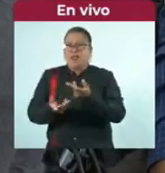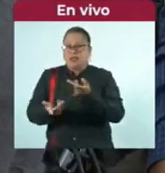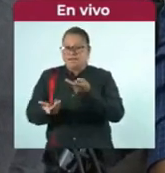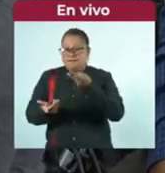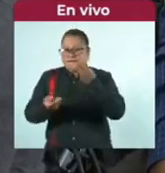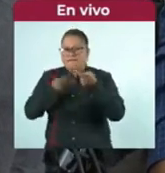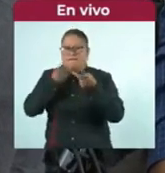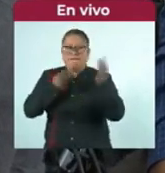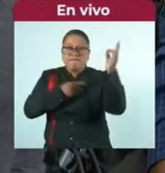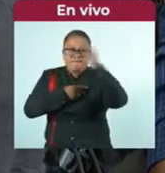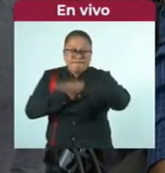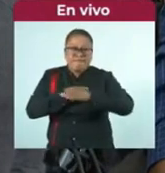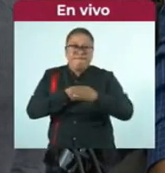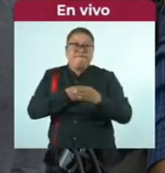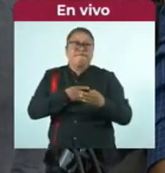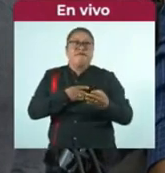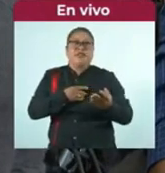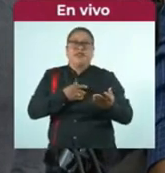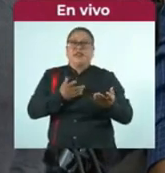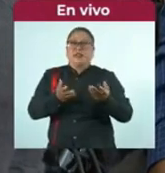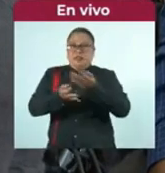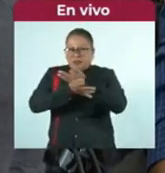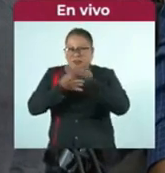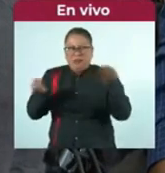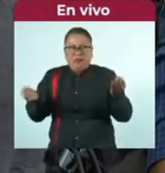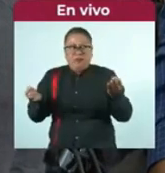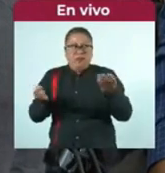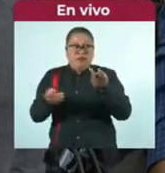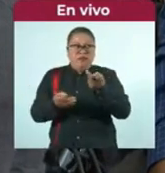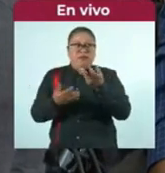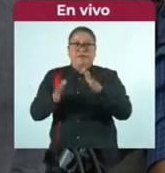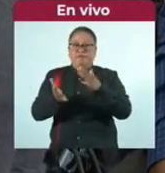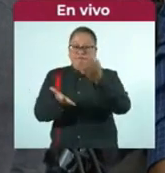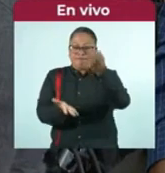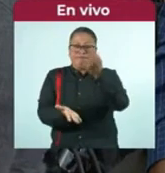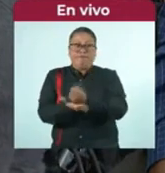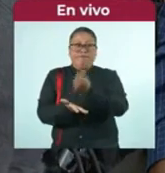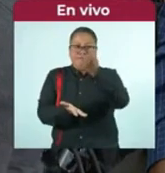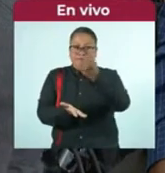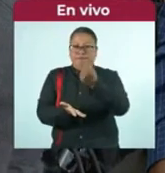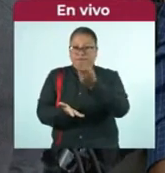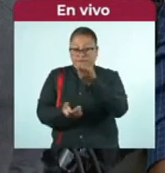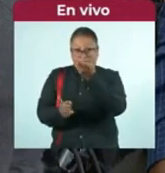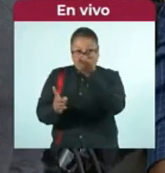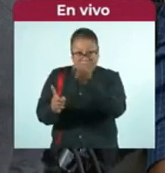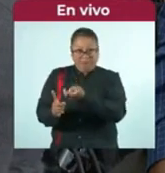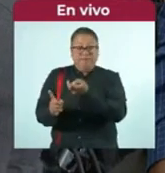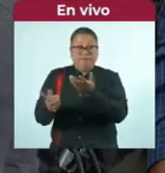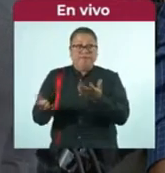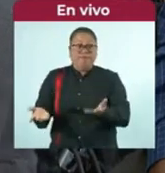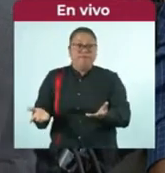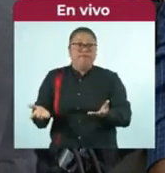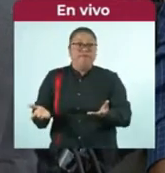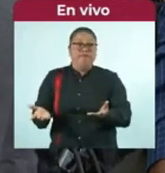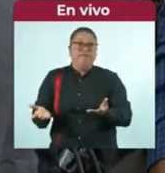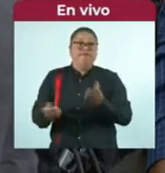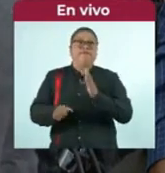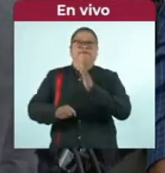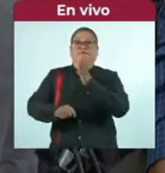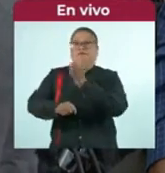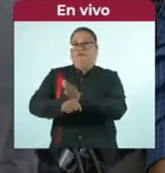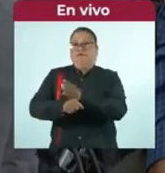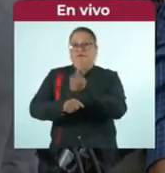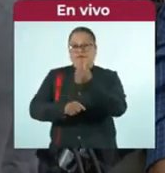difamaciones y pues bueno, se aprobó que el delito pues se castigara